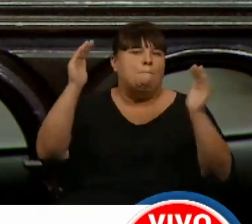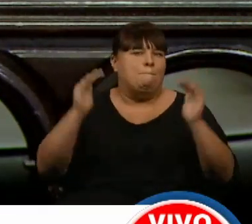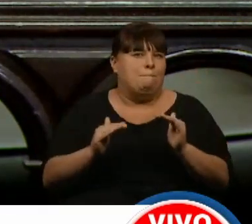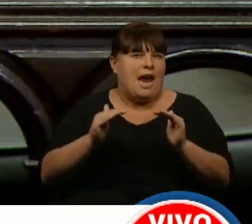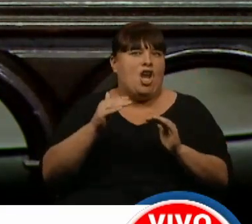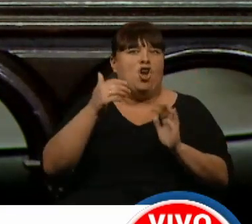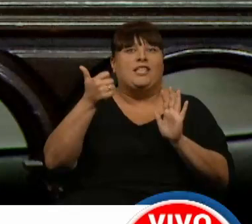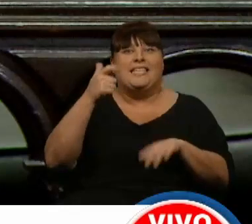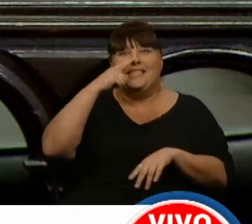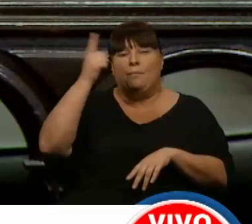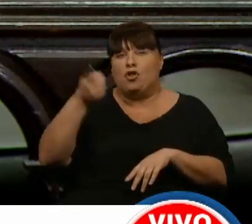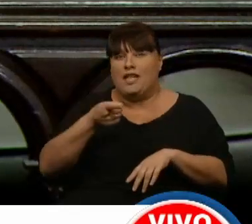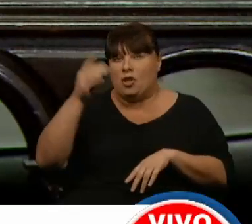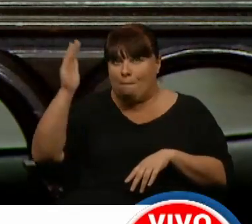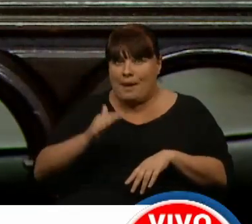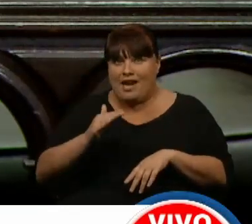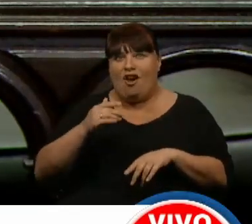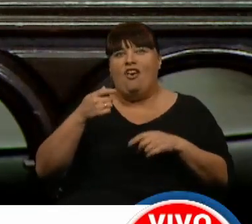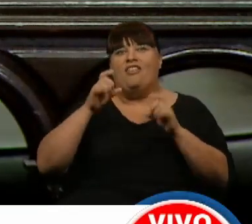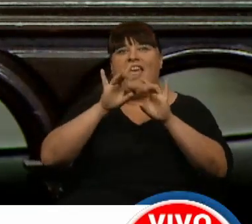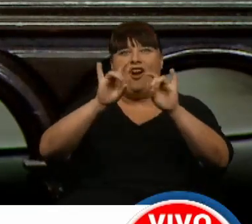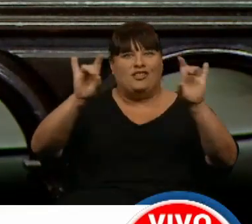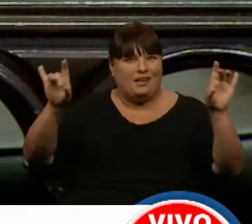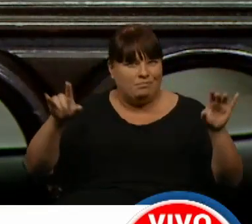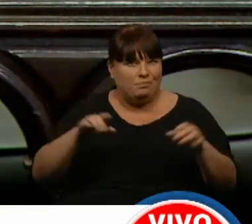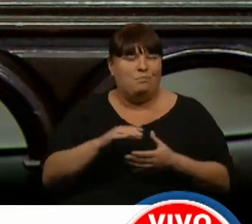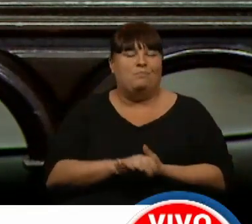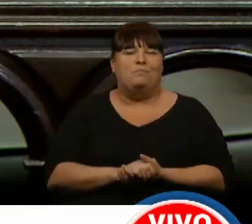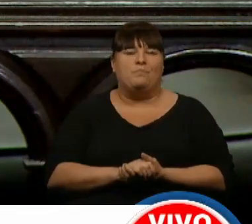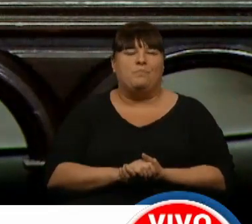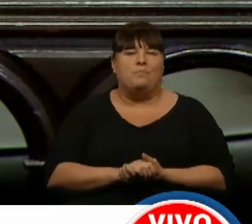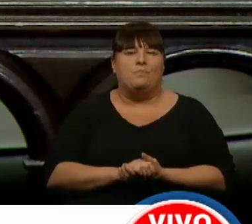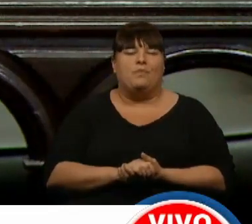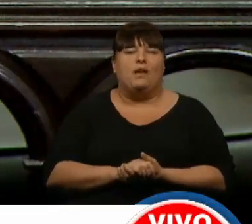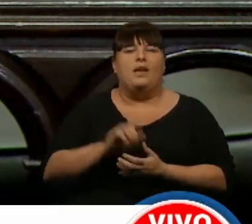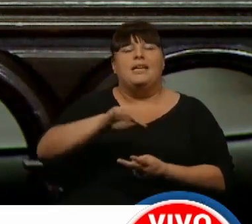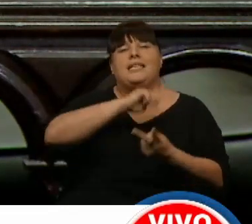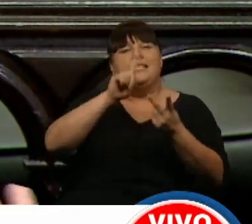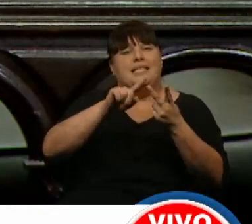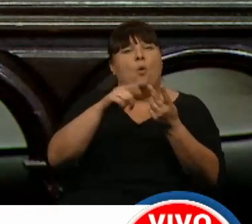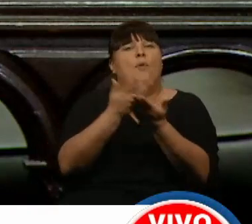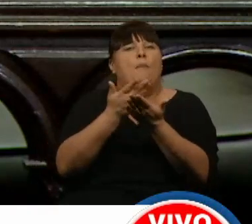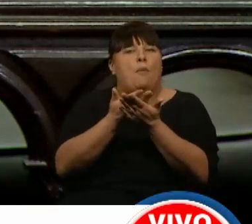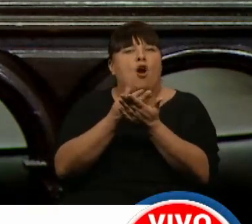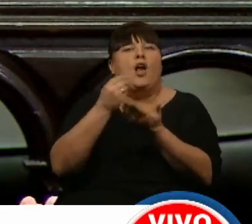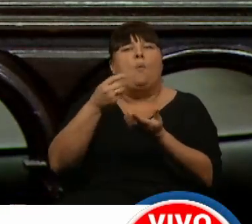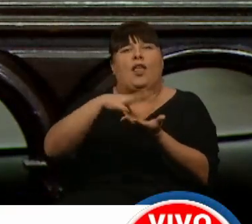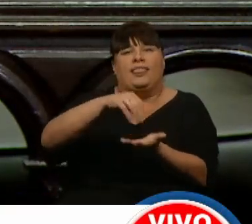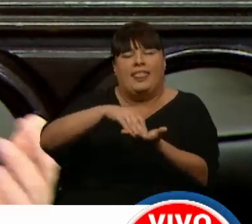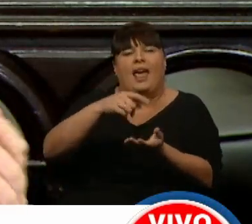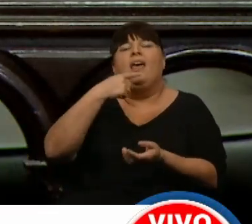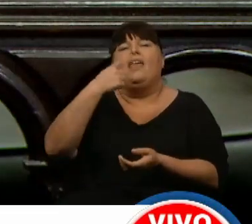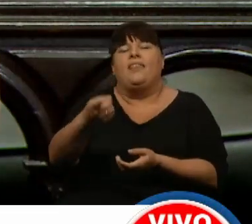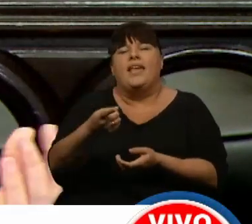en un 67% de las emisiones de gases de efecto invernadero. El segundo punto que proponían era el uso de tierras,